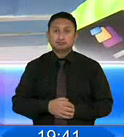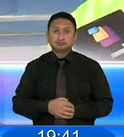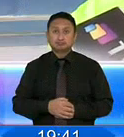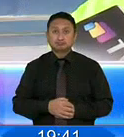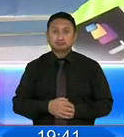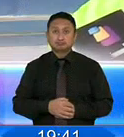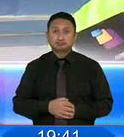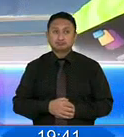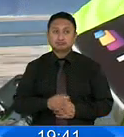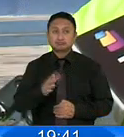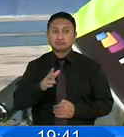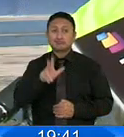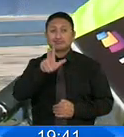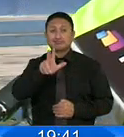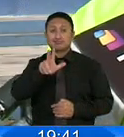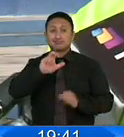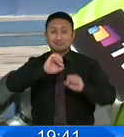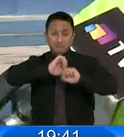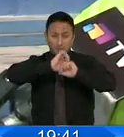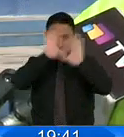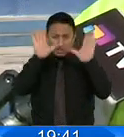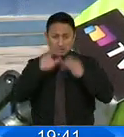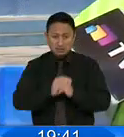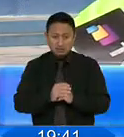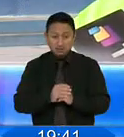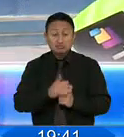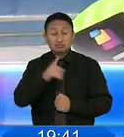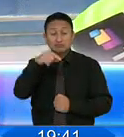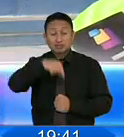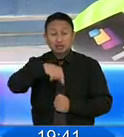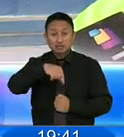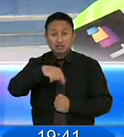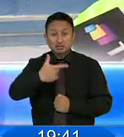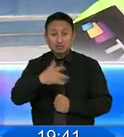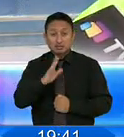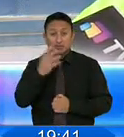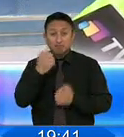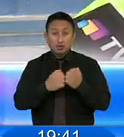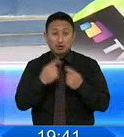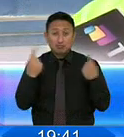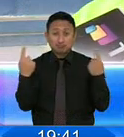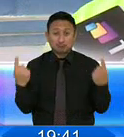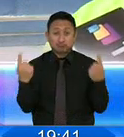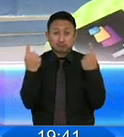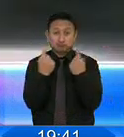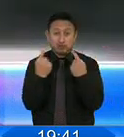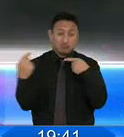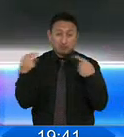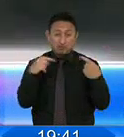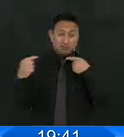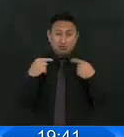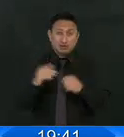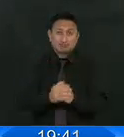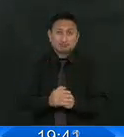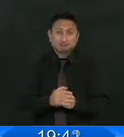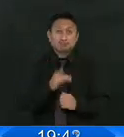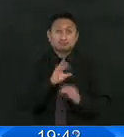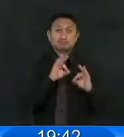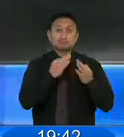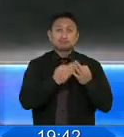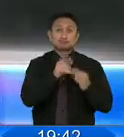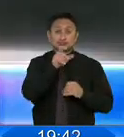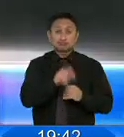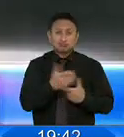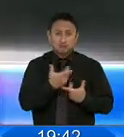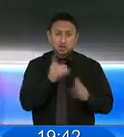Aproximadamente a las 3 de la mañana se habría ocasionado una riña entre ellos. Los familiares del difunto pusieron la